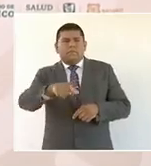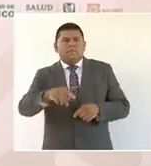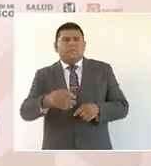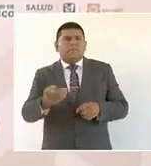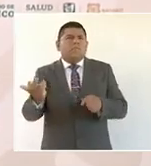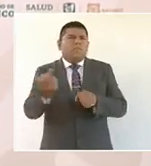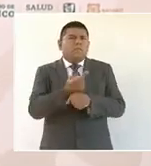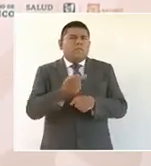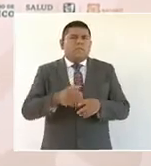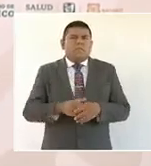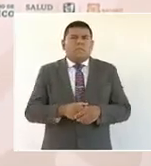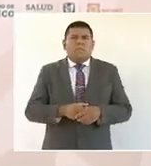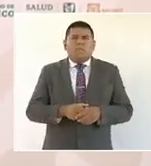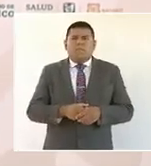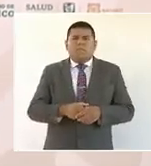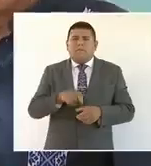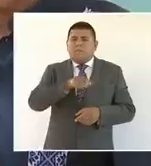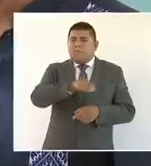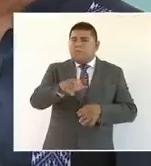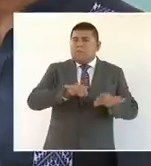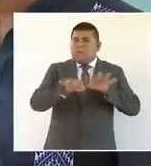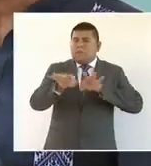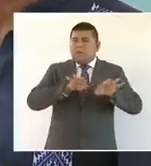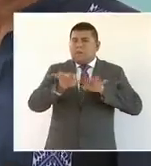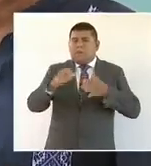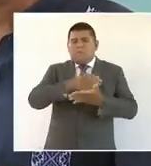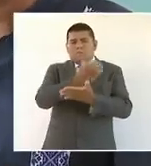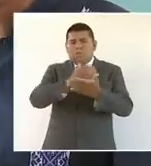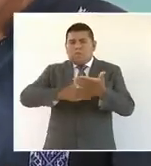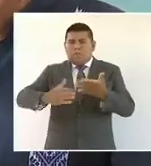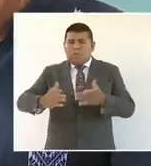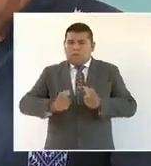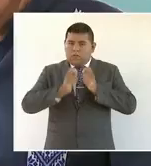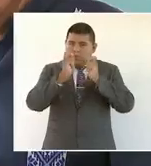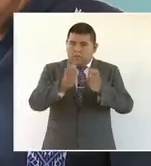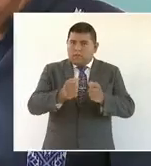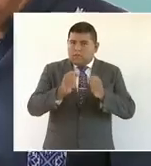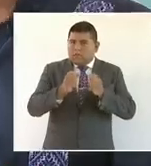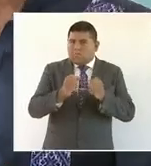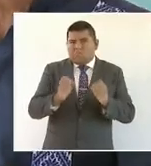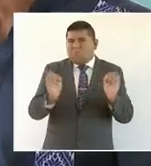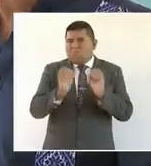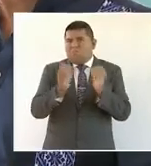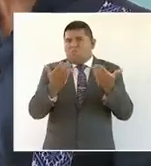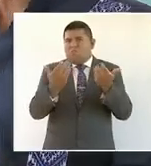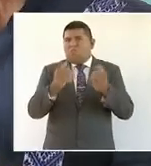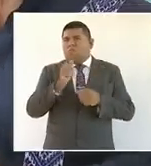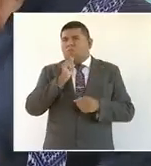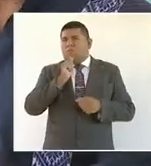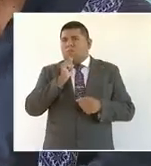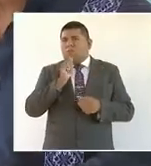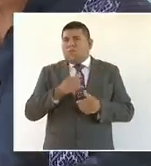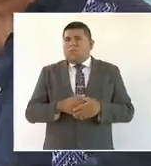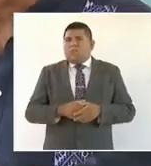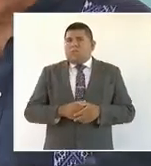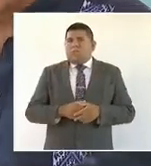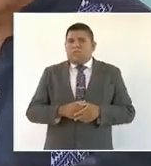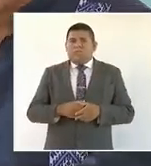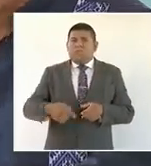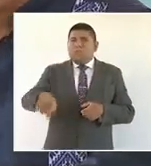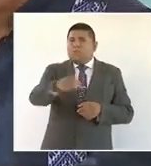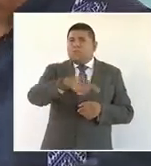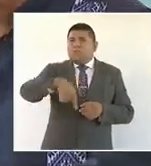trabajando de eventuales y llevaban mucho tiempo. Bueno, ¿cuántos de